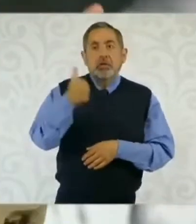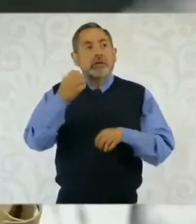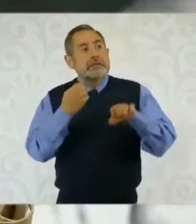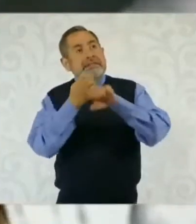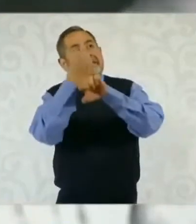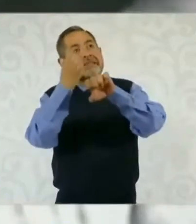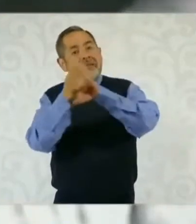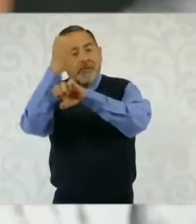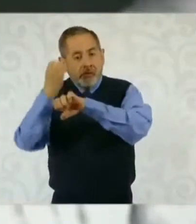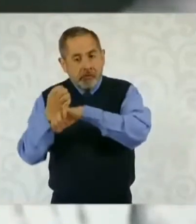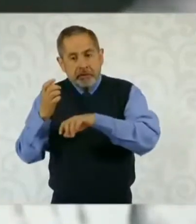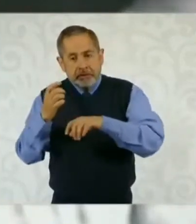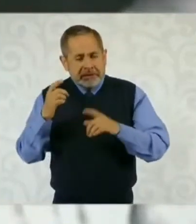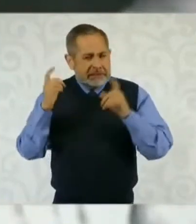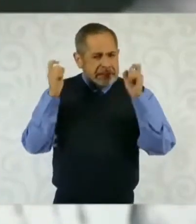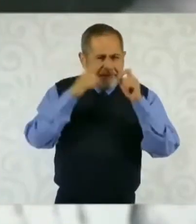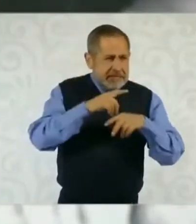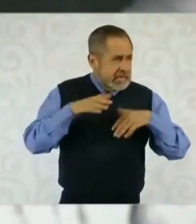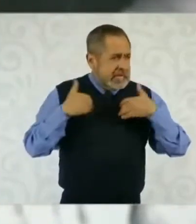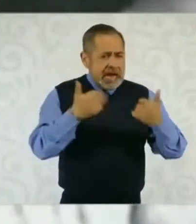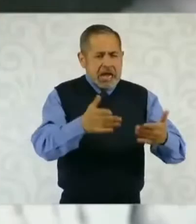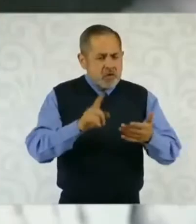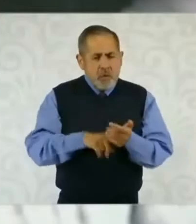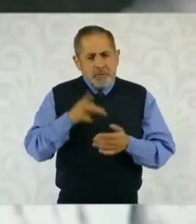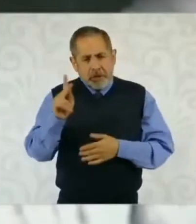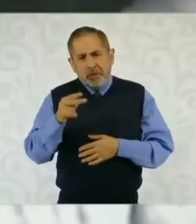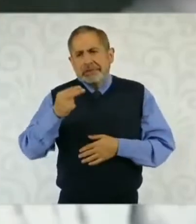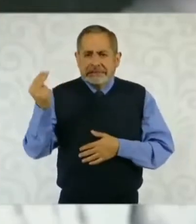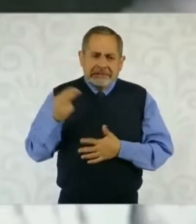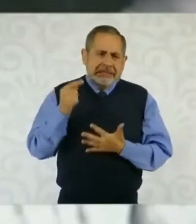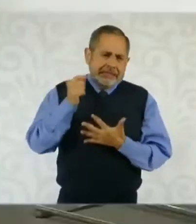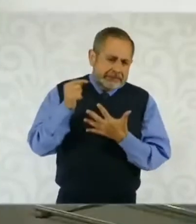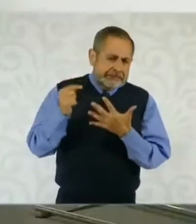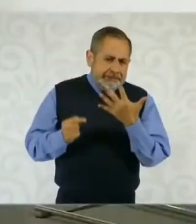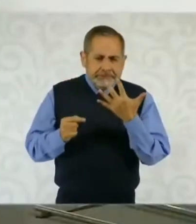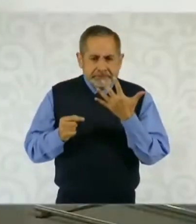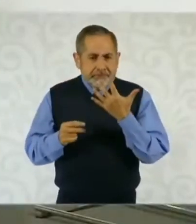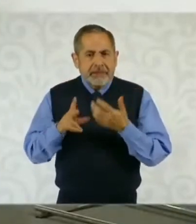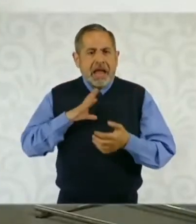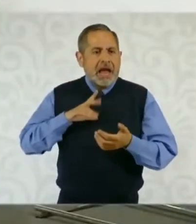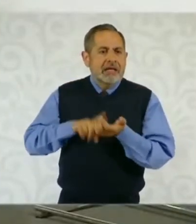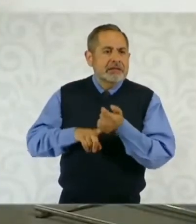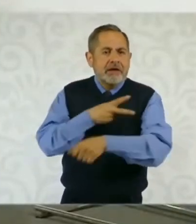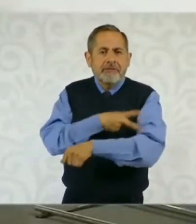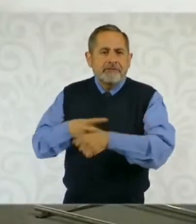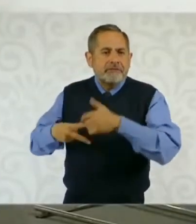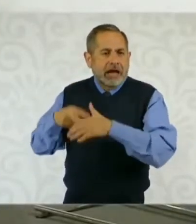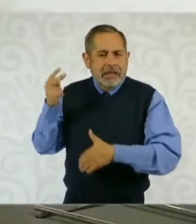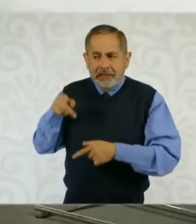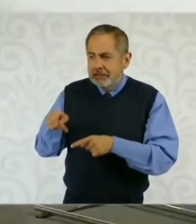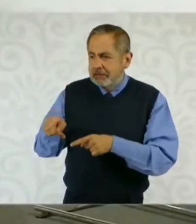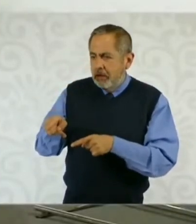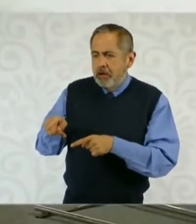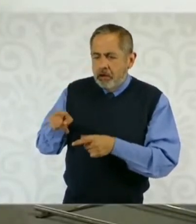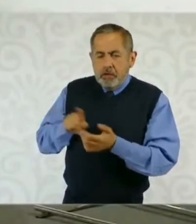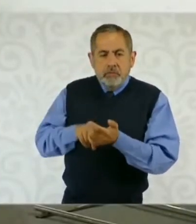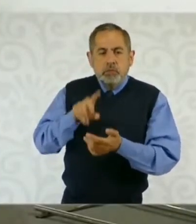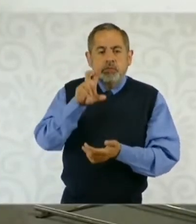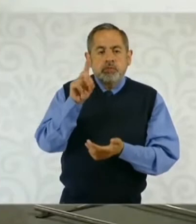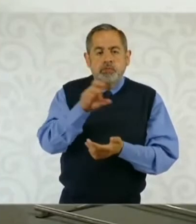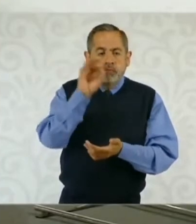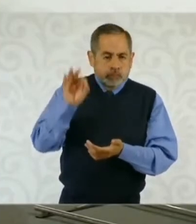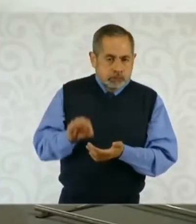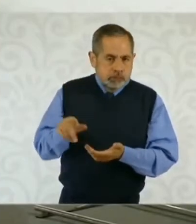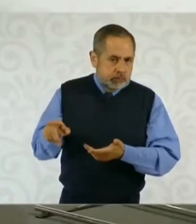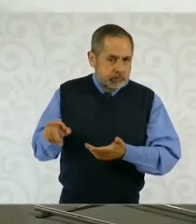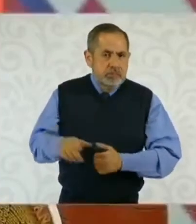no son de difícil cobertura, pero que también se requieren de ciertas vacantes, se están buscando compensaciones del 30%. Hace unos